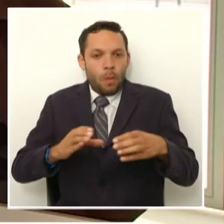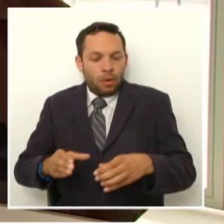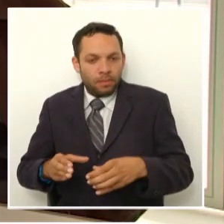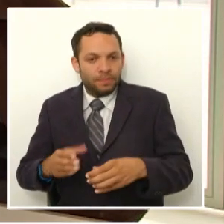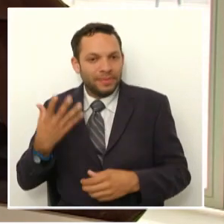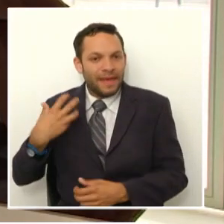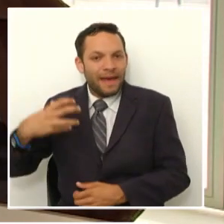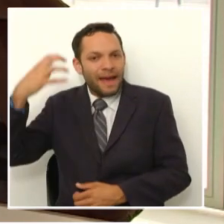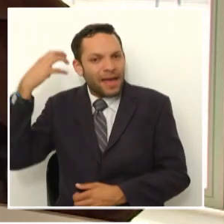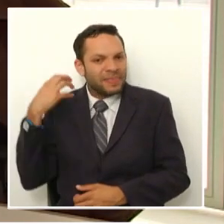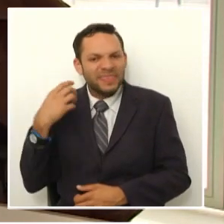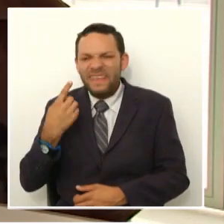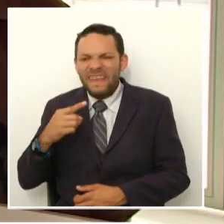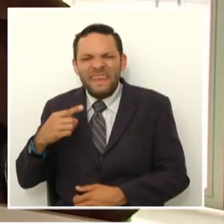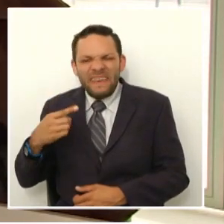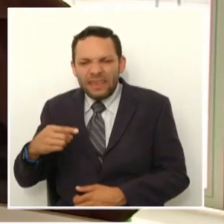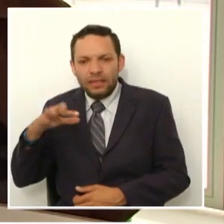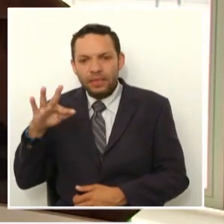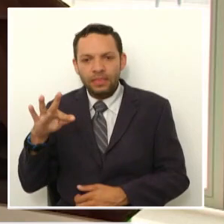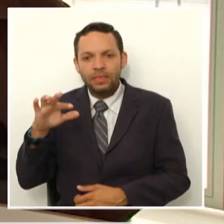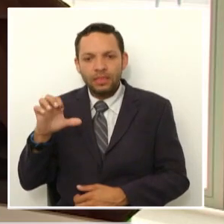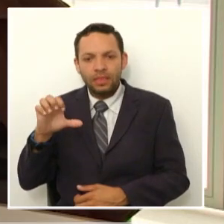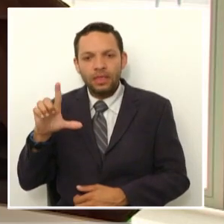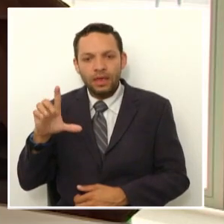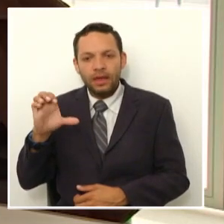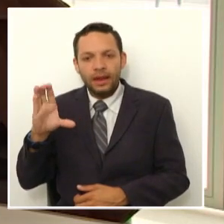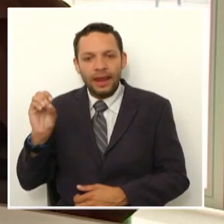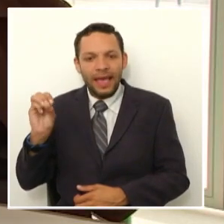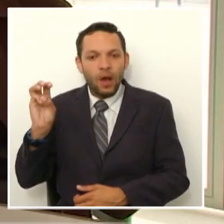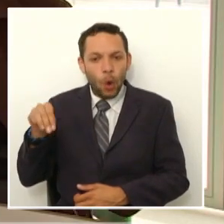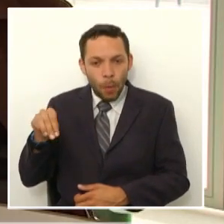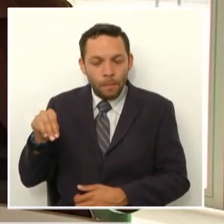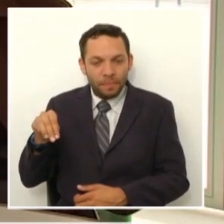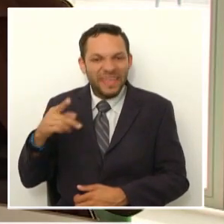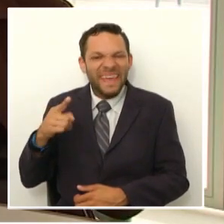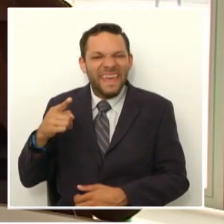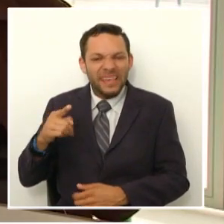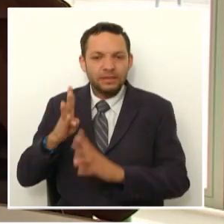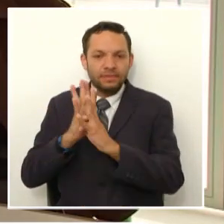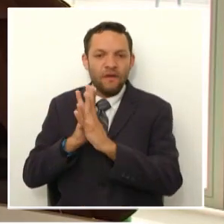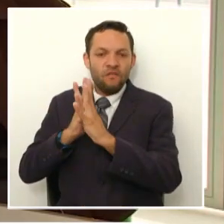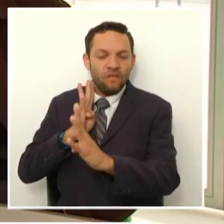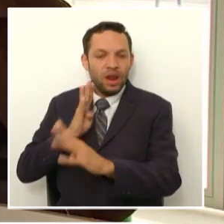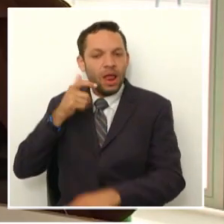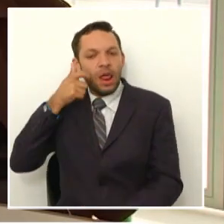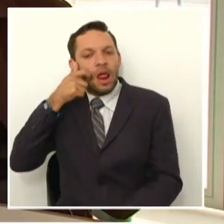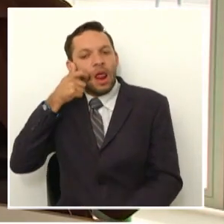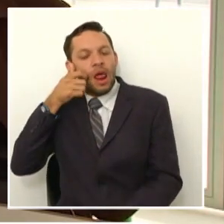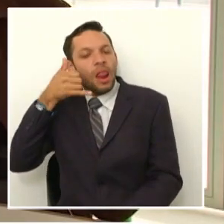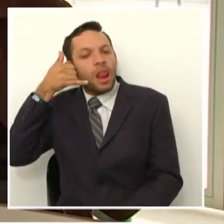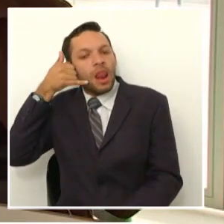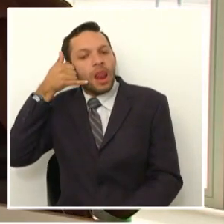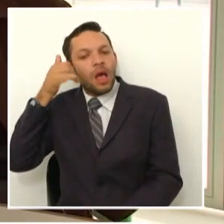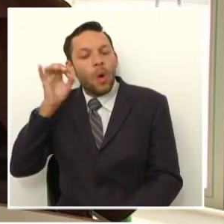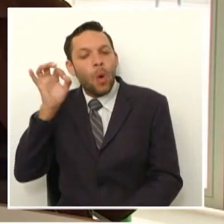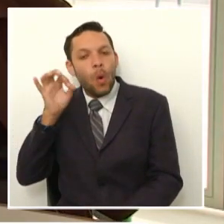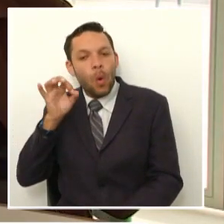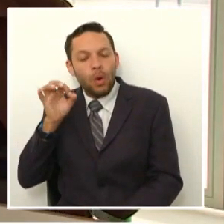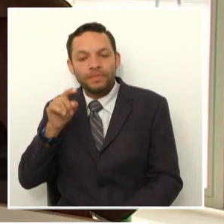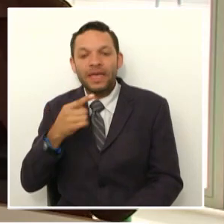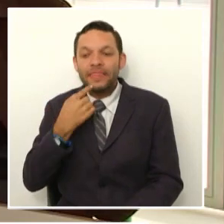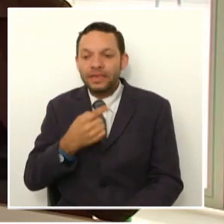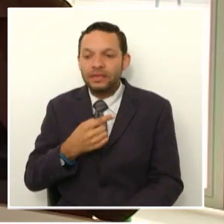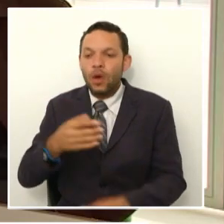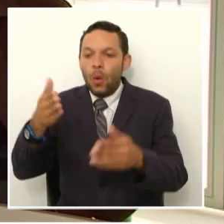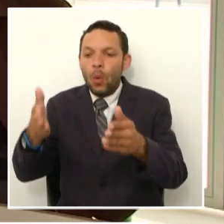fue Telecom, que nos tocaba ir a mandar un telegrama, hacer fila. Doctor Bernardo Campo, a la cabina número 5,